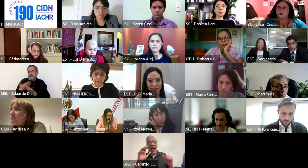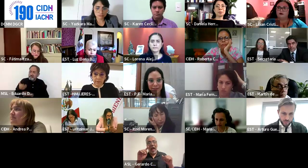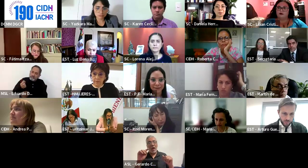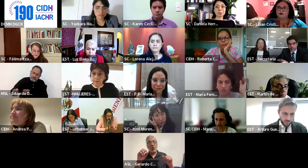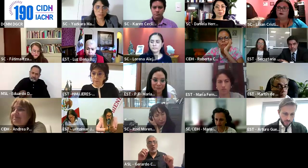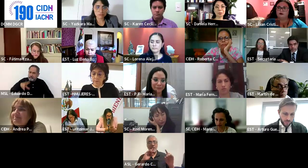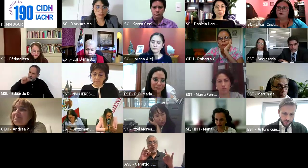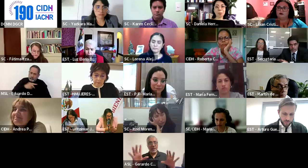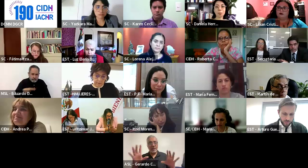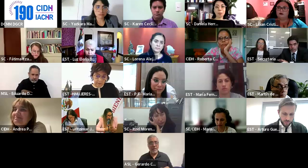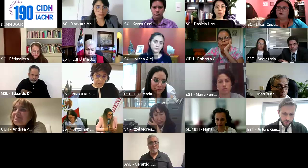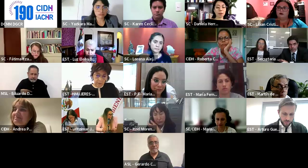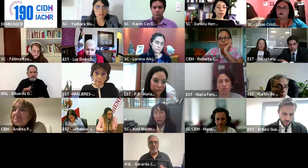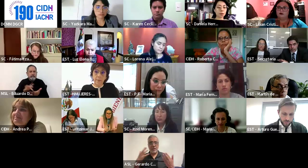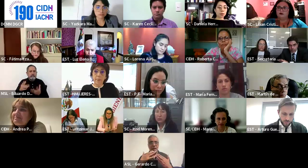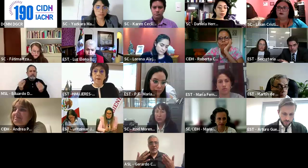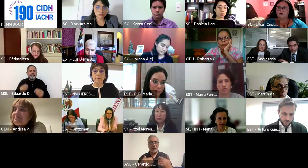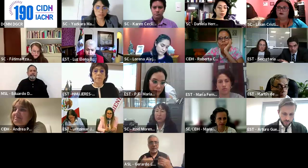Muchas gracias.